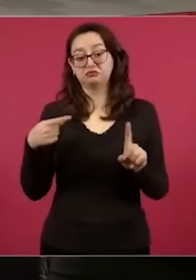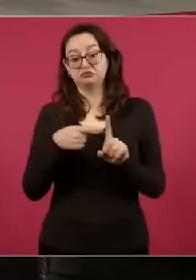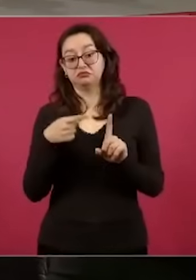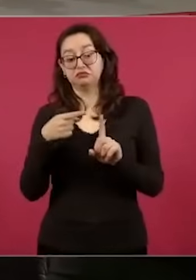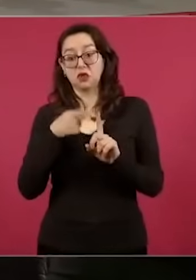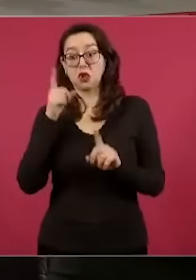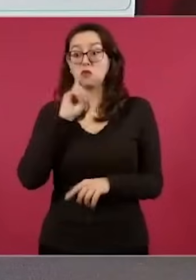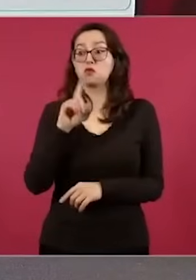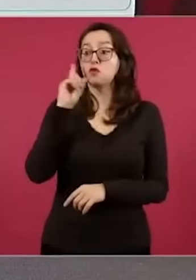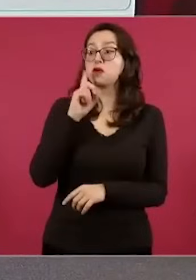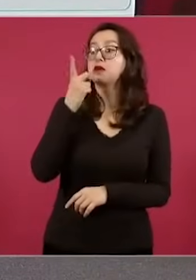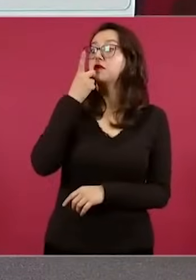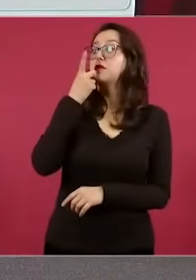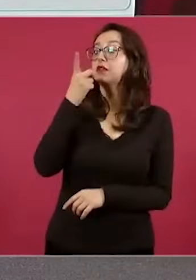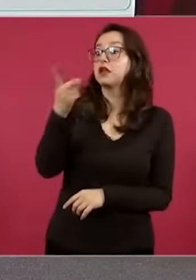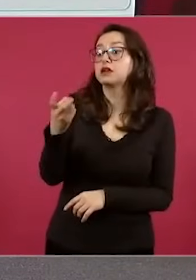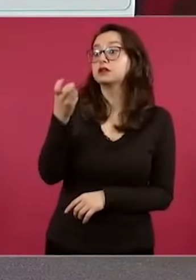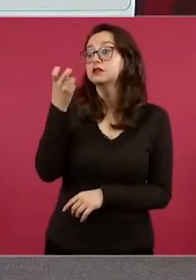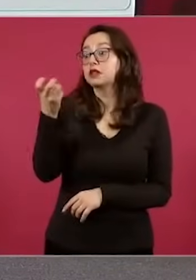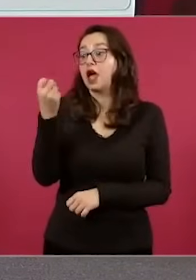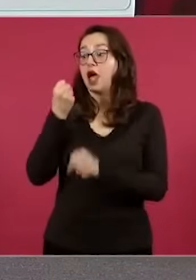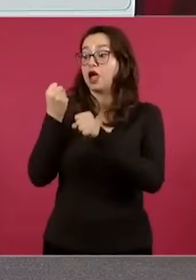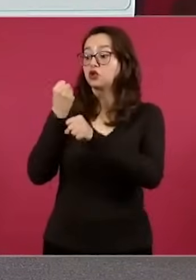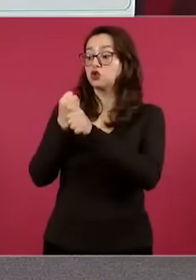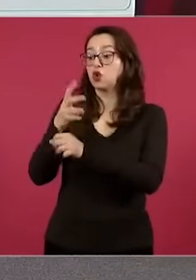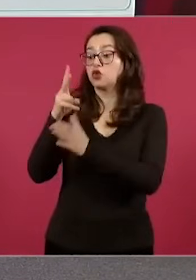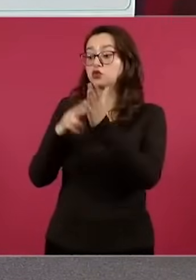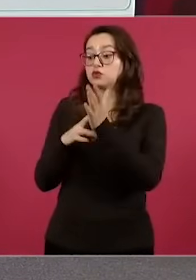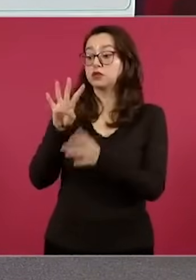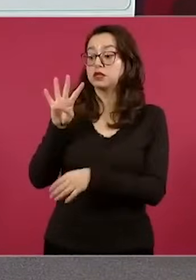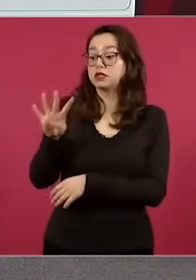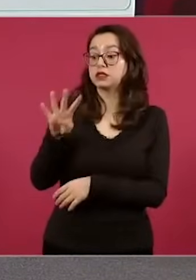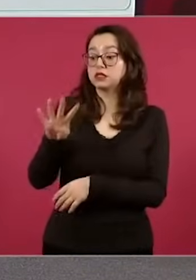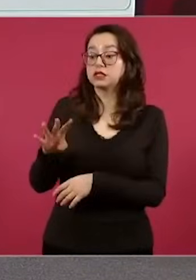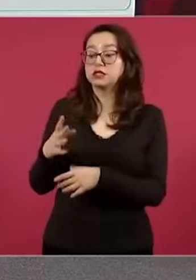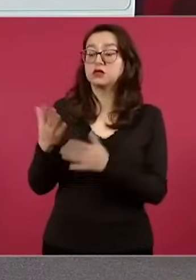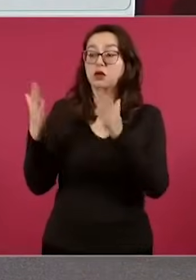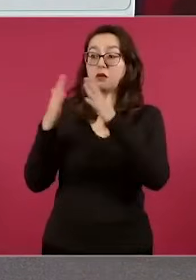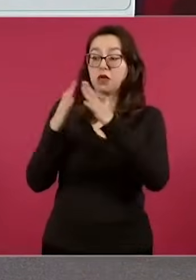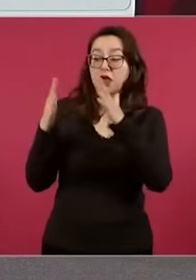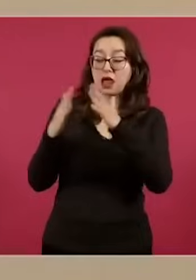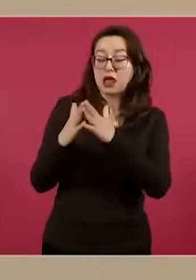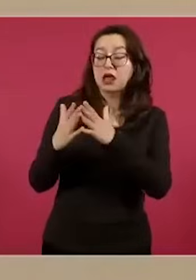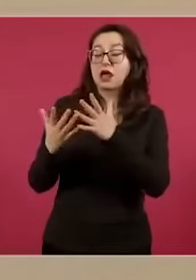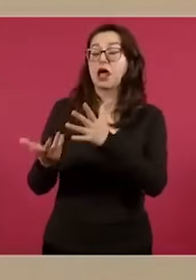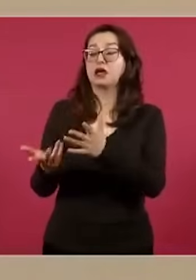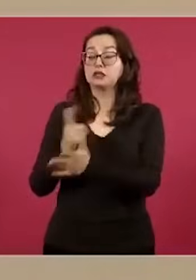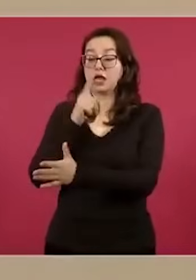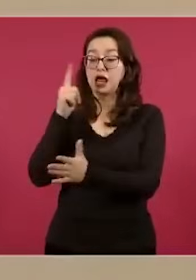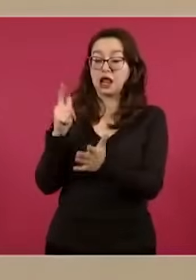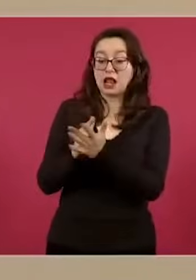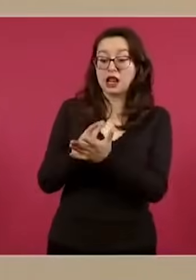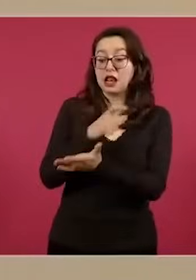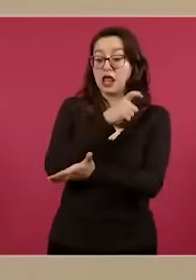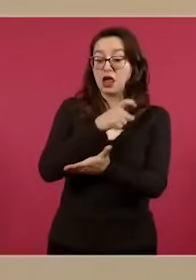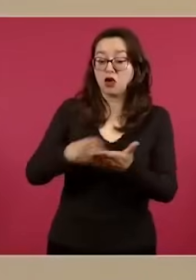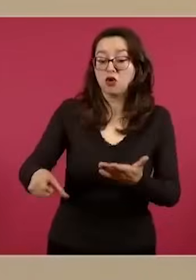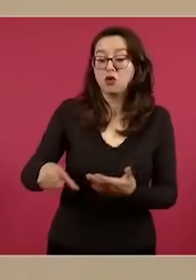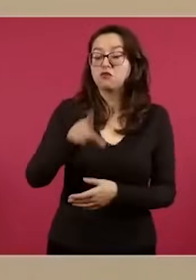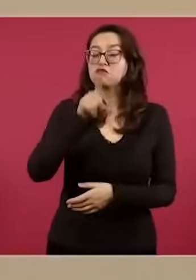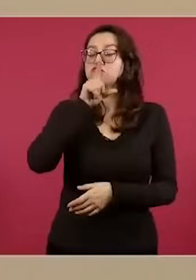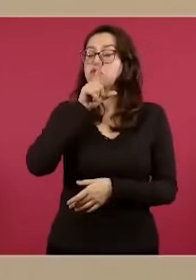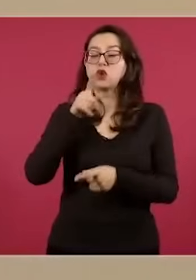normatividad de extinción de dominio del año 2019 porque la adquisición del inmueble se realizó en el año